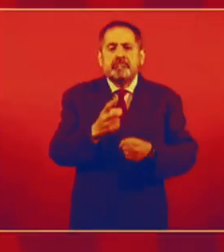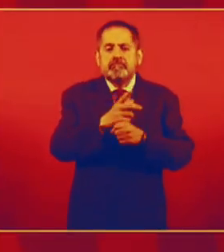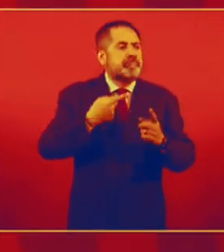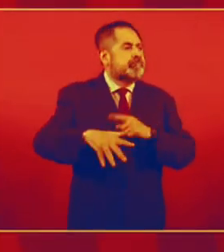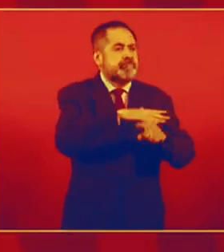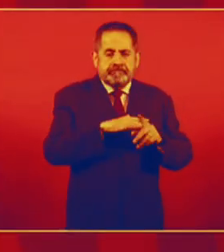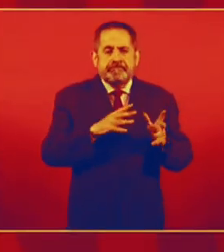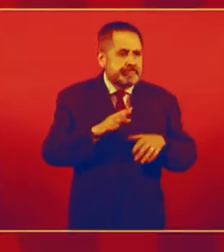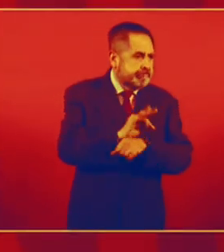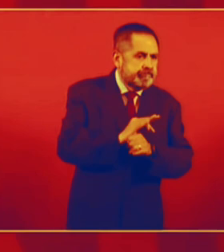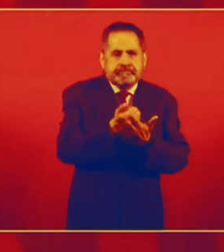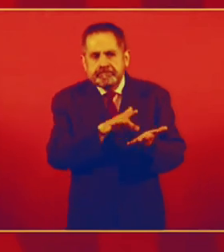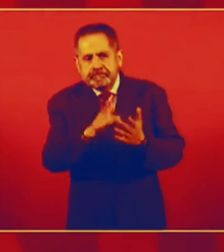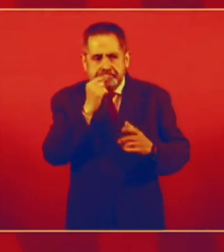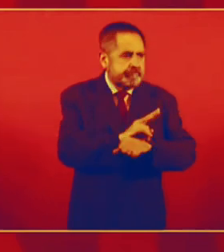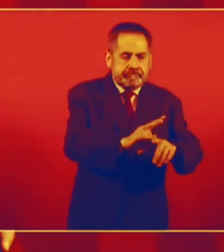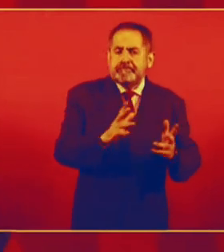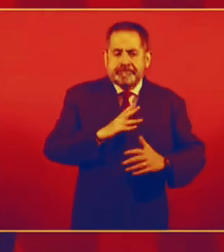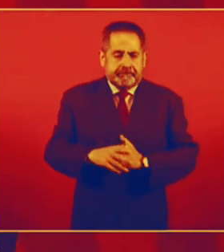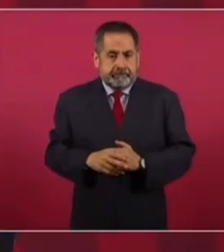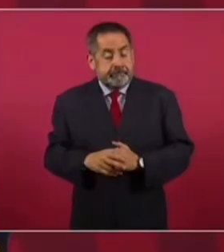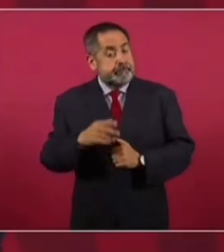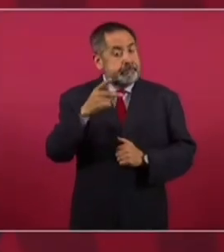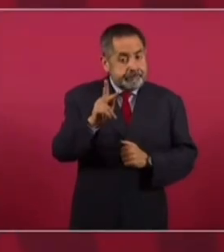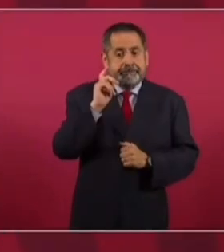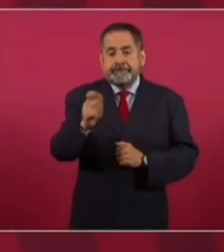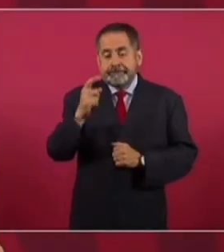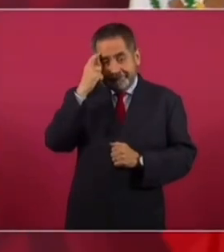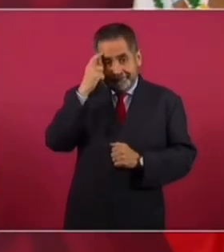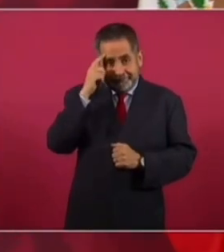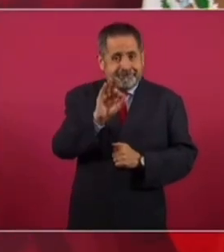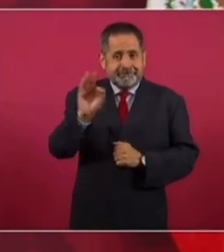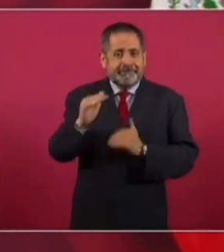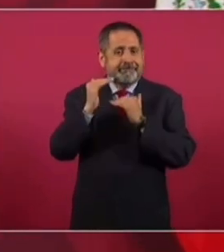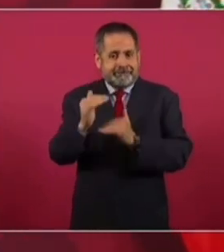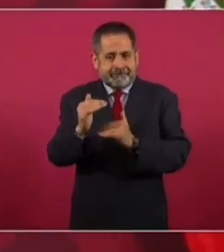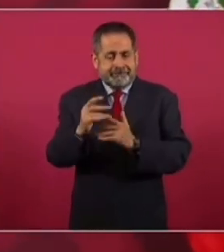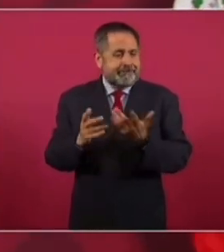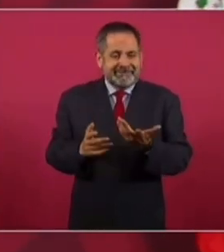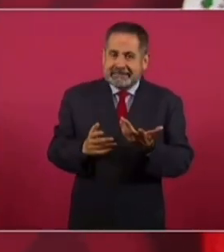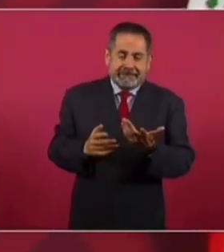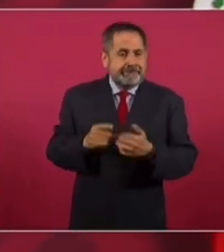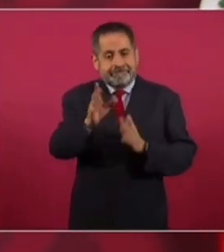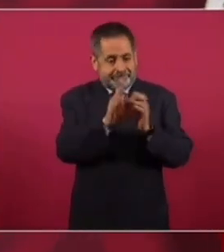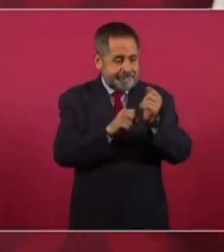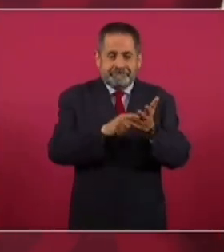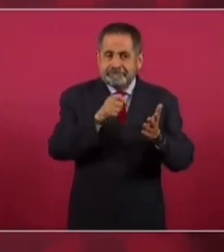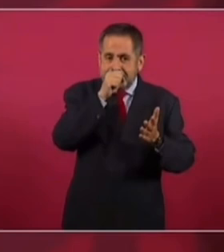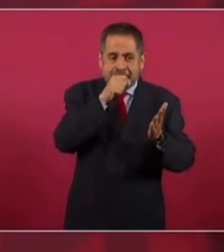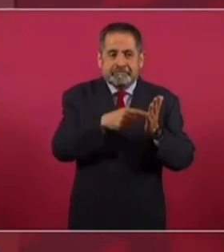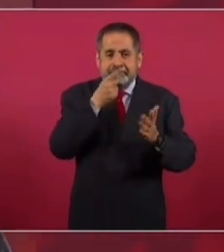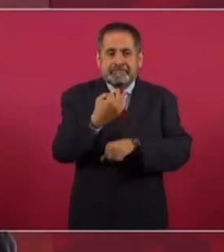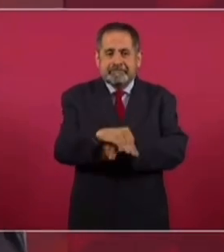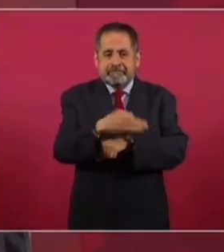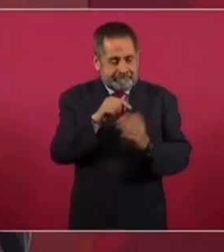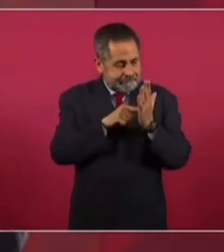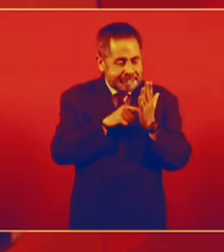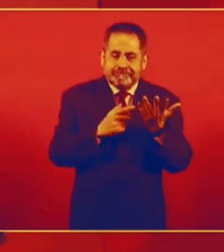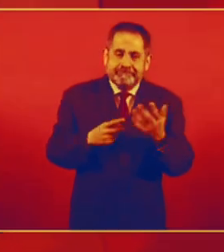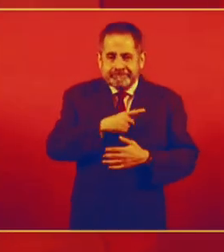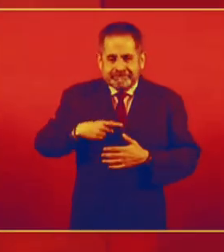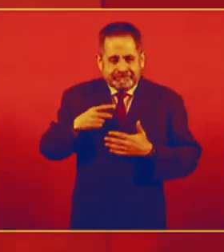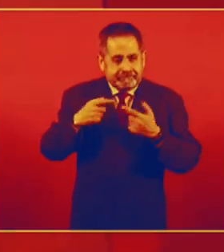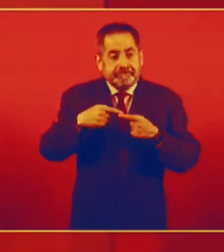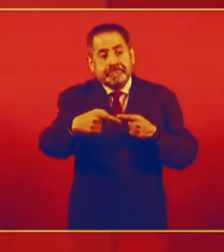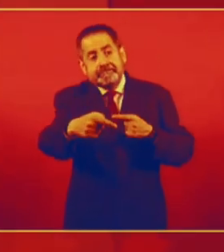embargo, hay una fecha límite, porque no fue en definitivo, hay un transitorio en la Constitución en el que se tiene que hacer una revisión,